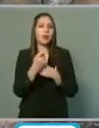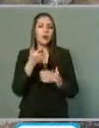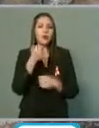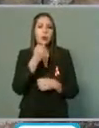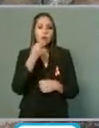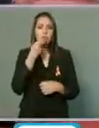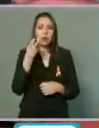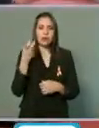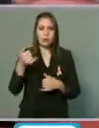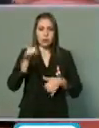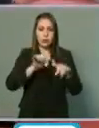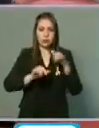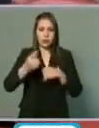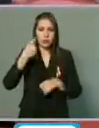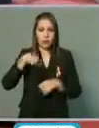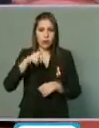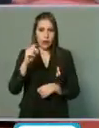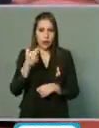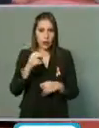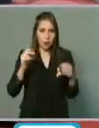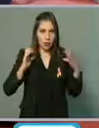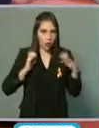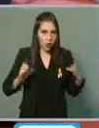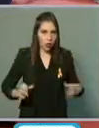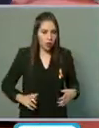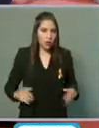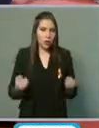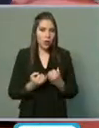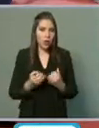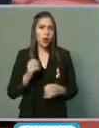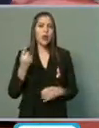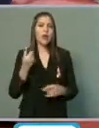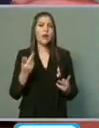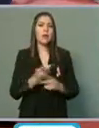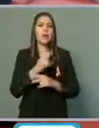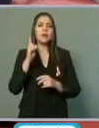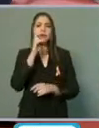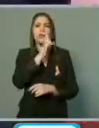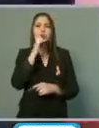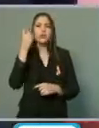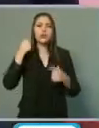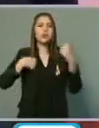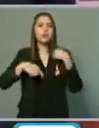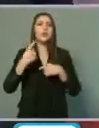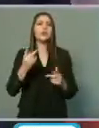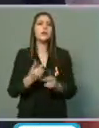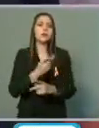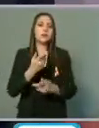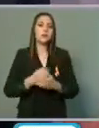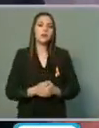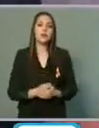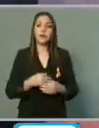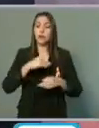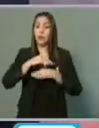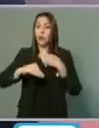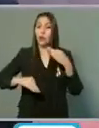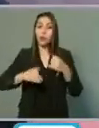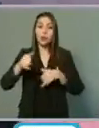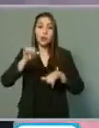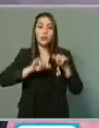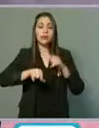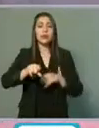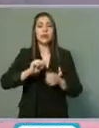naturales, también son químicos como las de un cigarro. ¿Qué pasa con nuestras vías respiratorias? Mira, todas estas sustancias hacen daño, ¿no? Lo